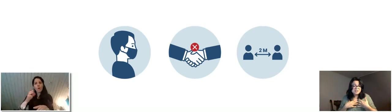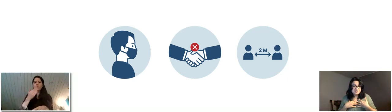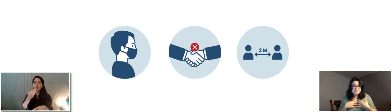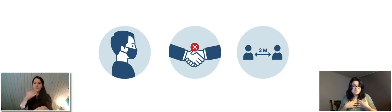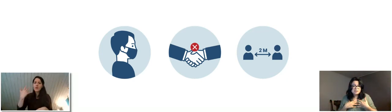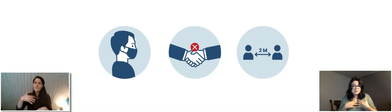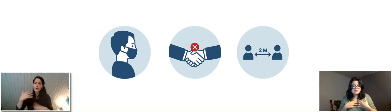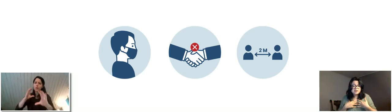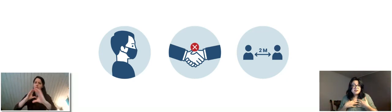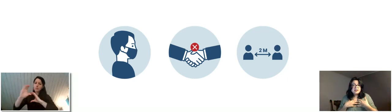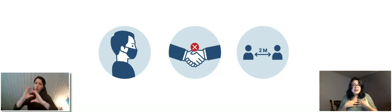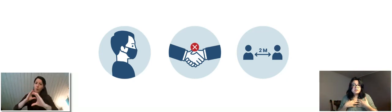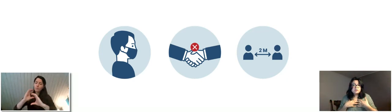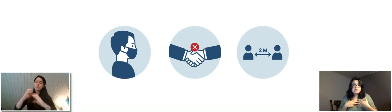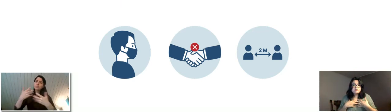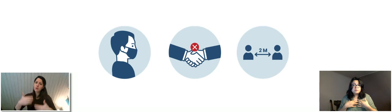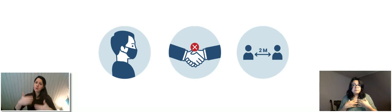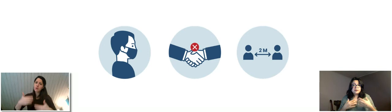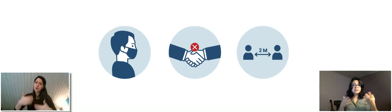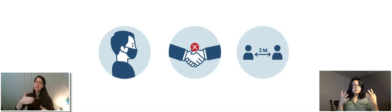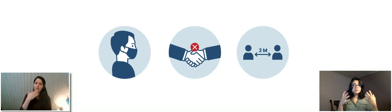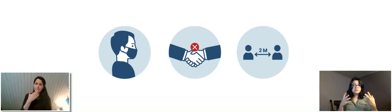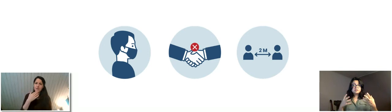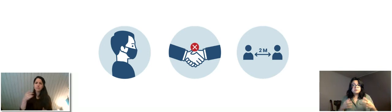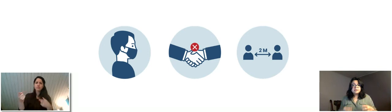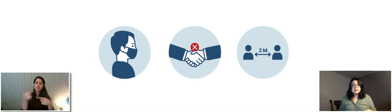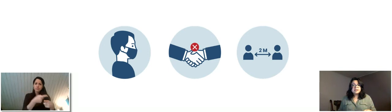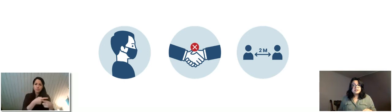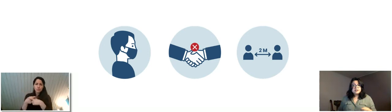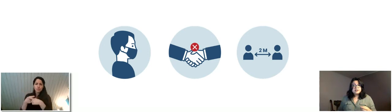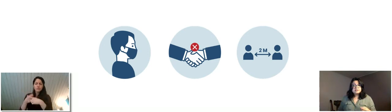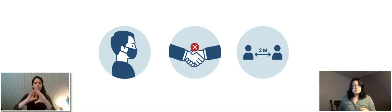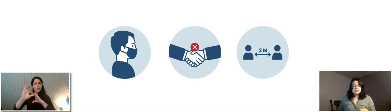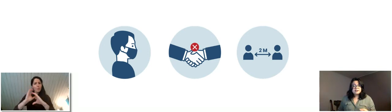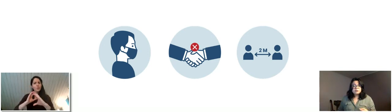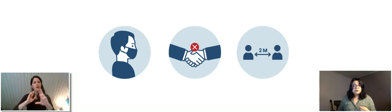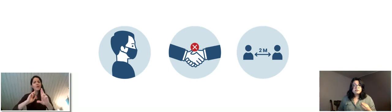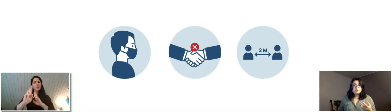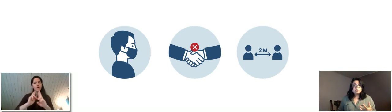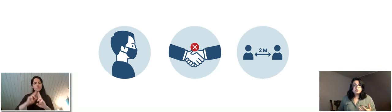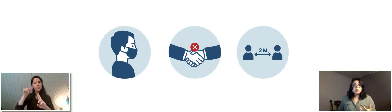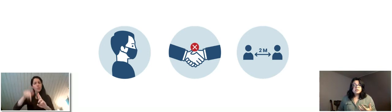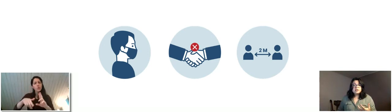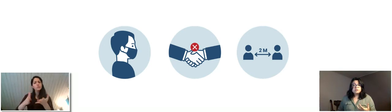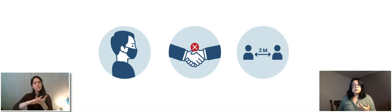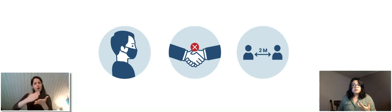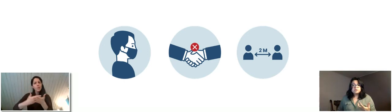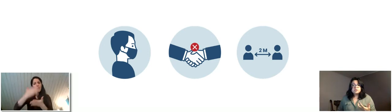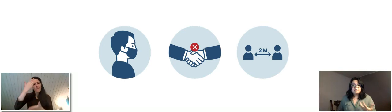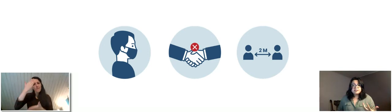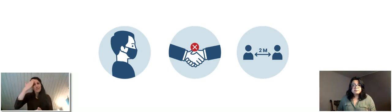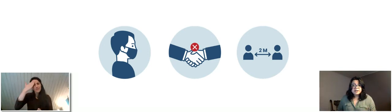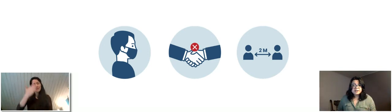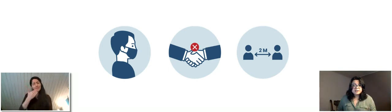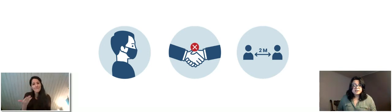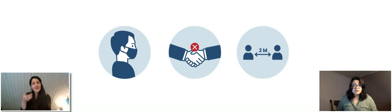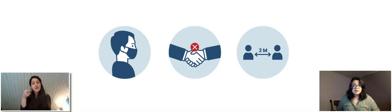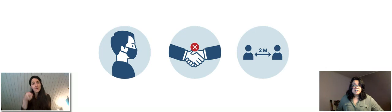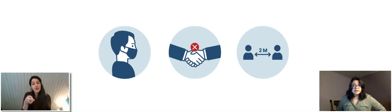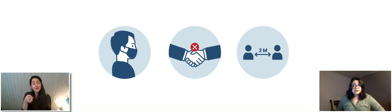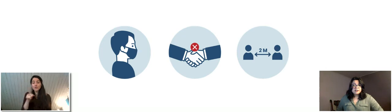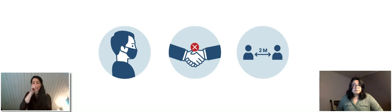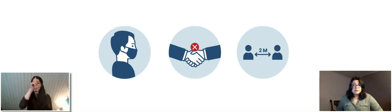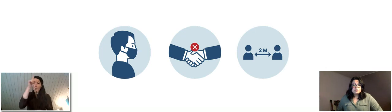La socialización es algo que forma parte de nuestra salud mental y es un hábito que nos lleva también a